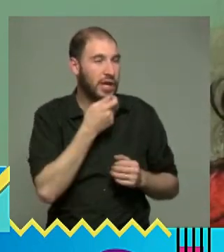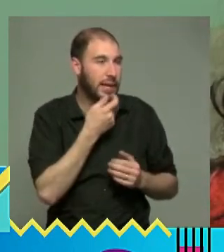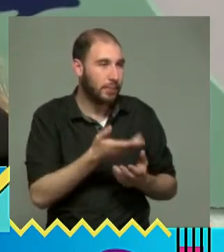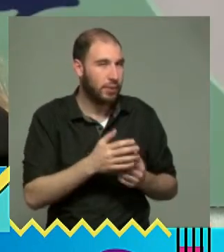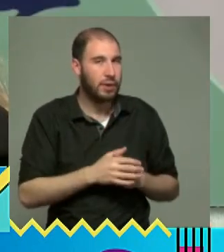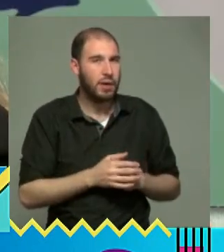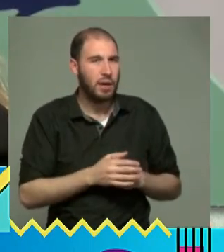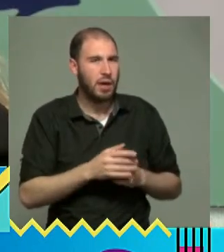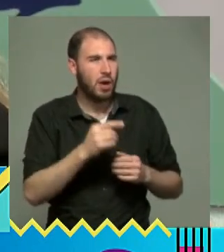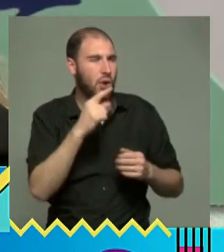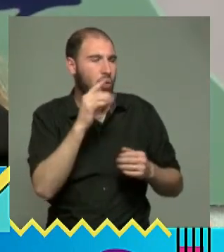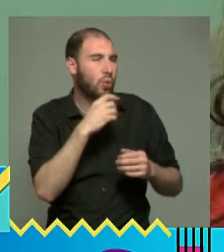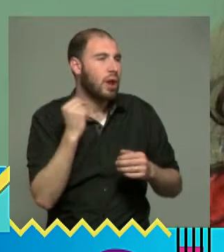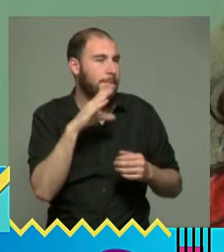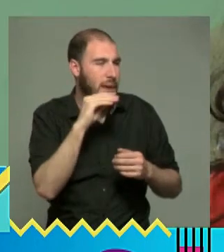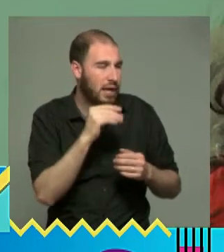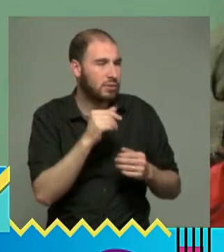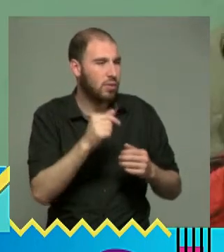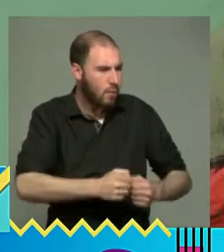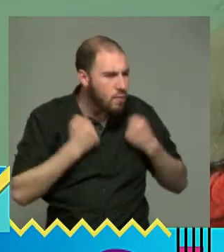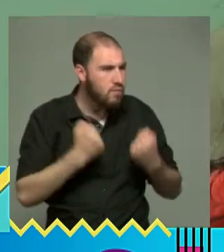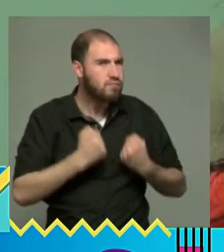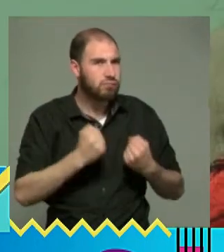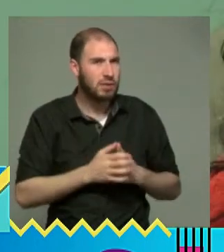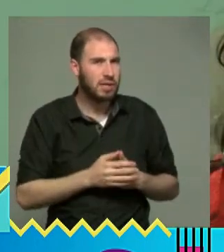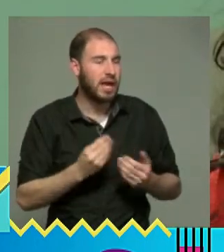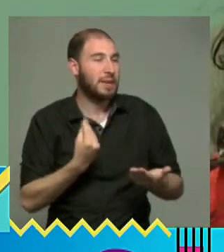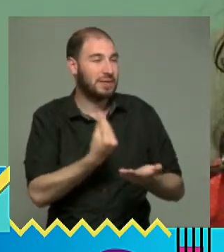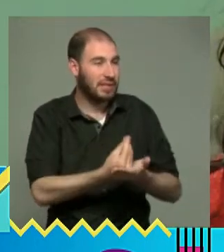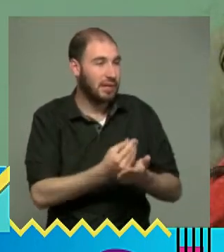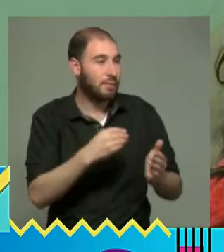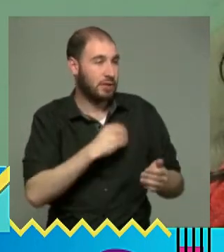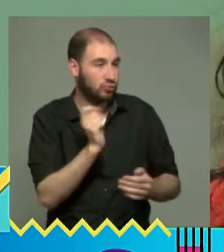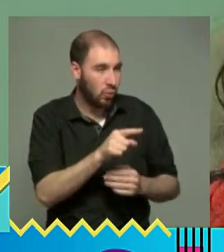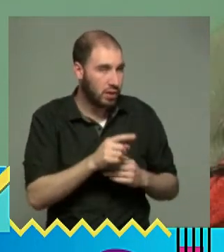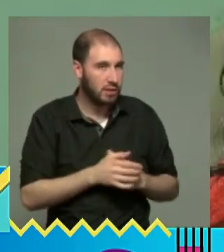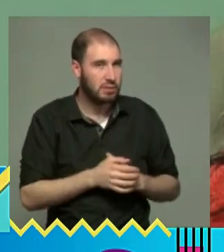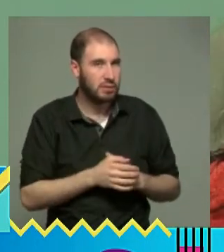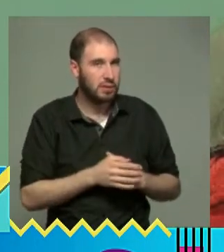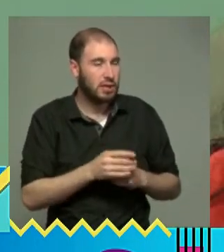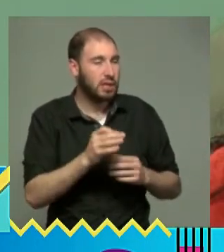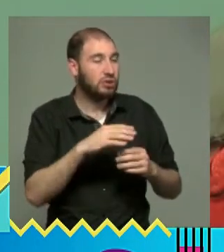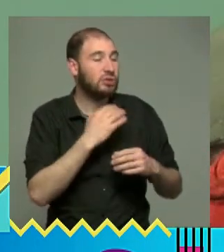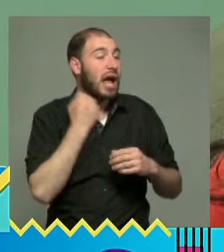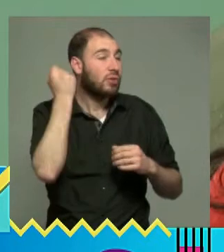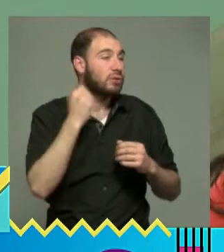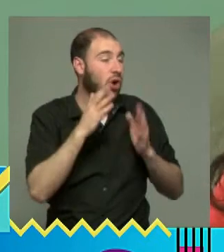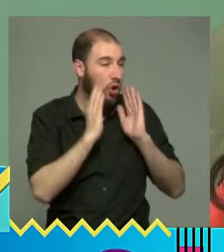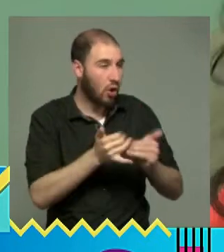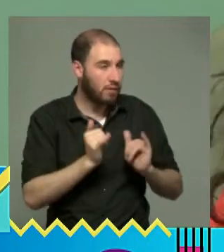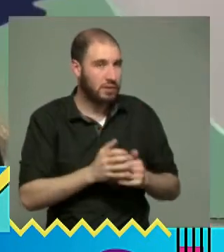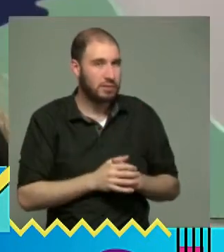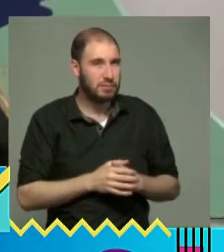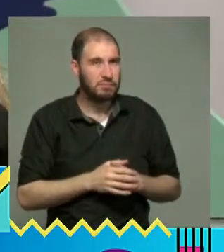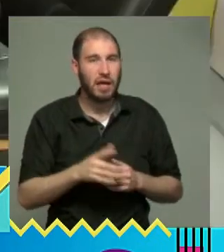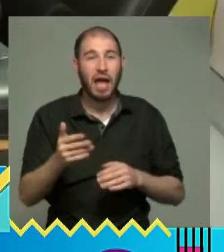a El Cura Pato, etcétera, etcétera, donde hacen pie fuerte los representantes de tu fe, en el cual la tasa de suicidio adolescente